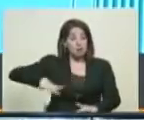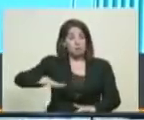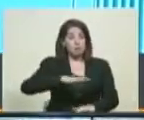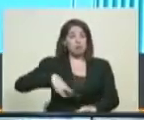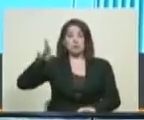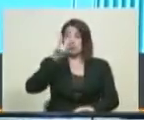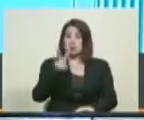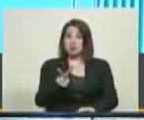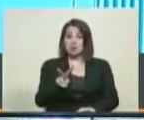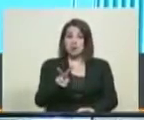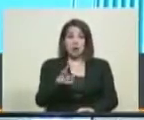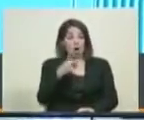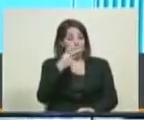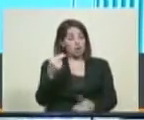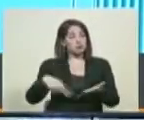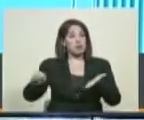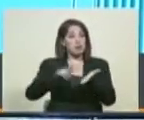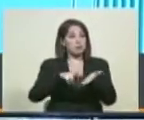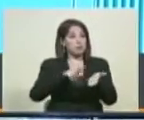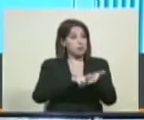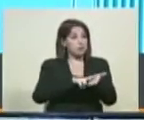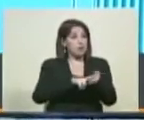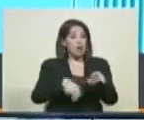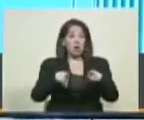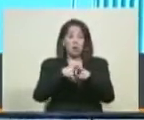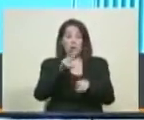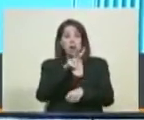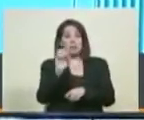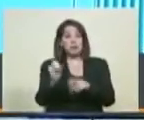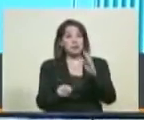repetir las escenas del 20 de mayo.